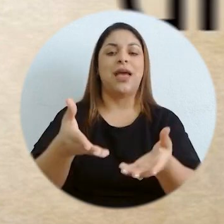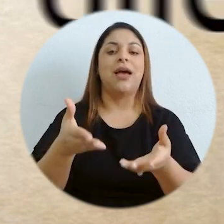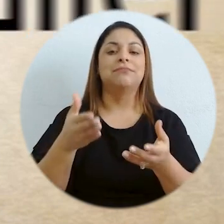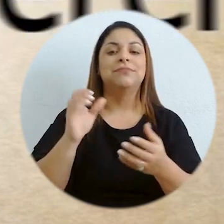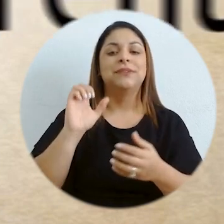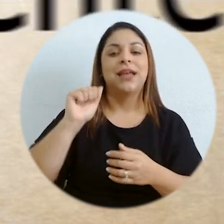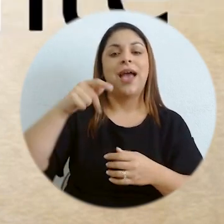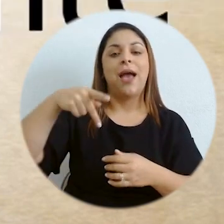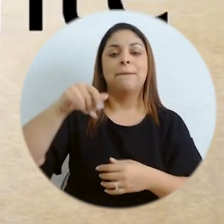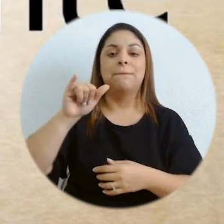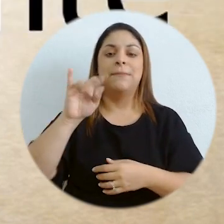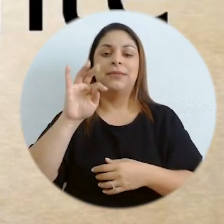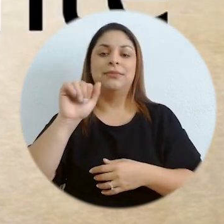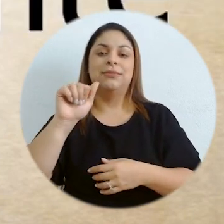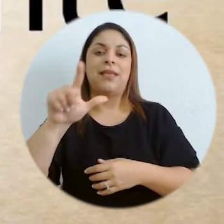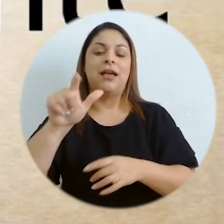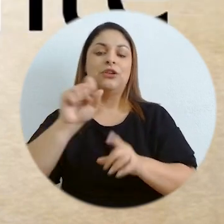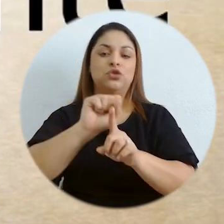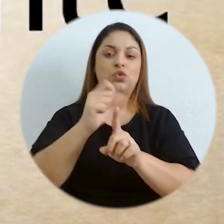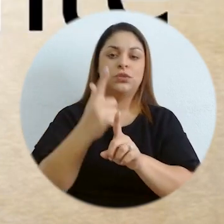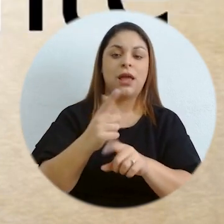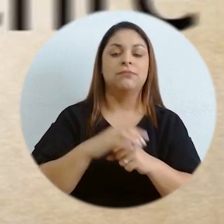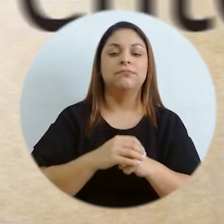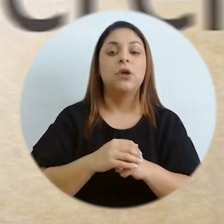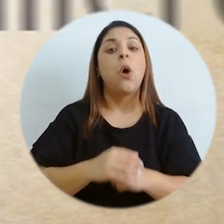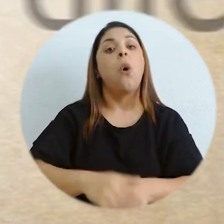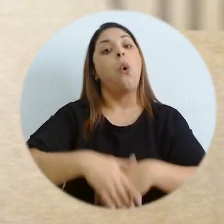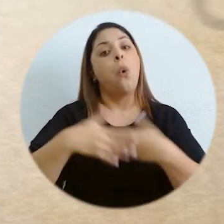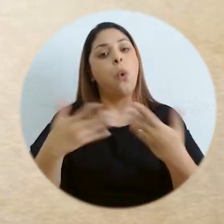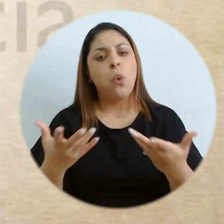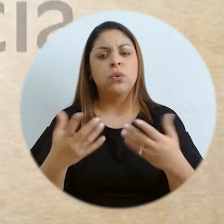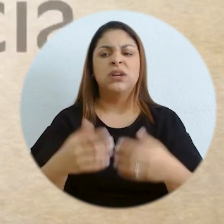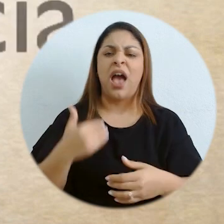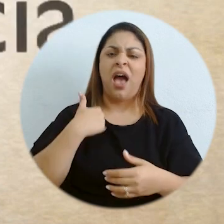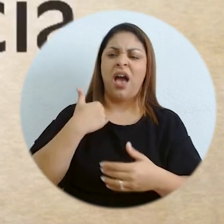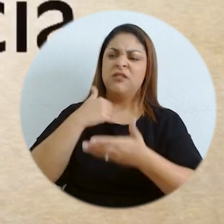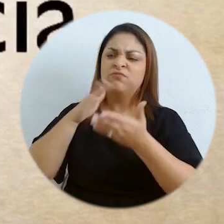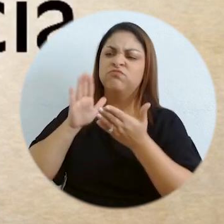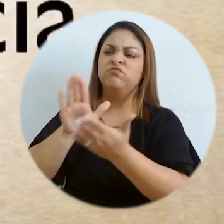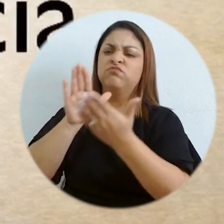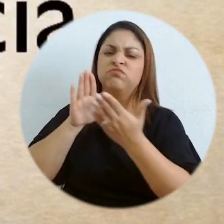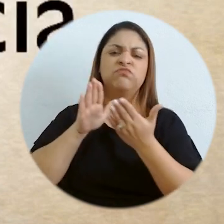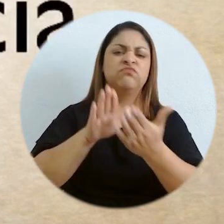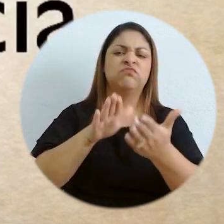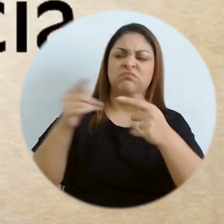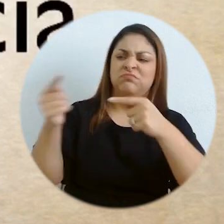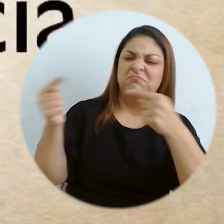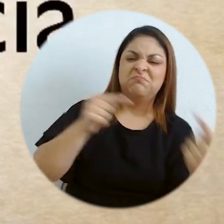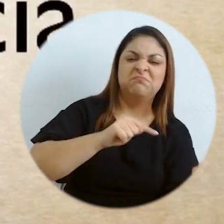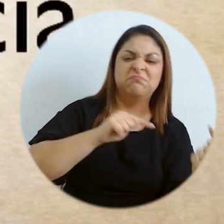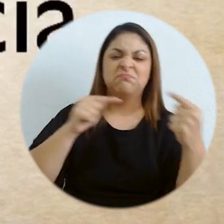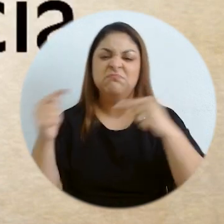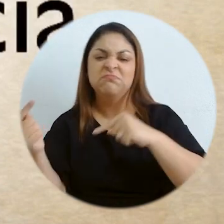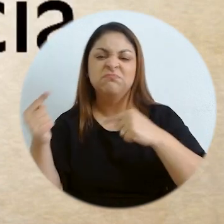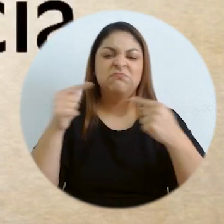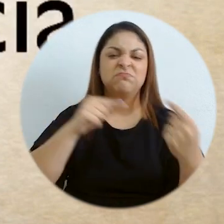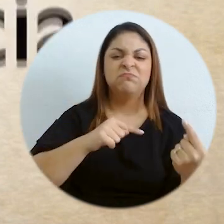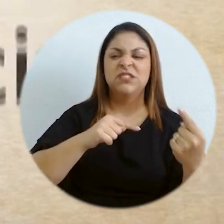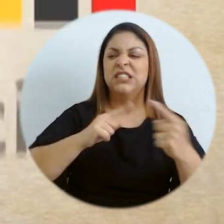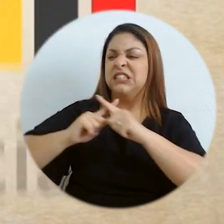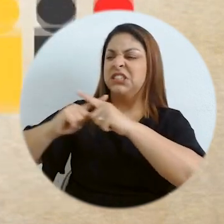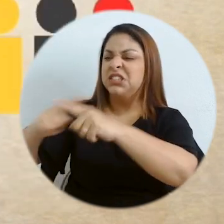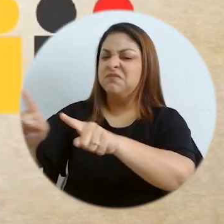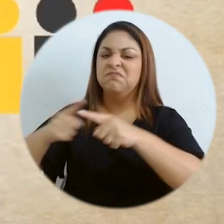capital social y entendimiento. Y cuando apostamos por la confrontación, por el extremismo, por la polarización, entonces